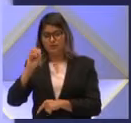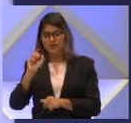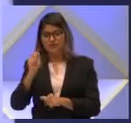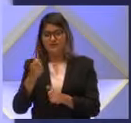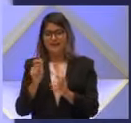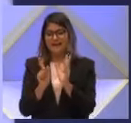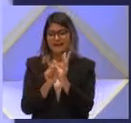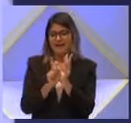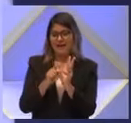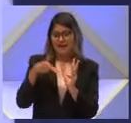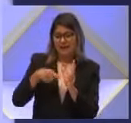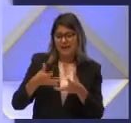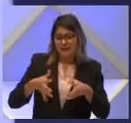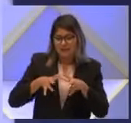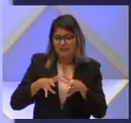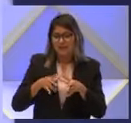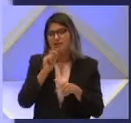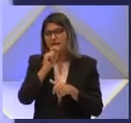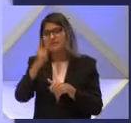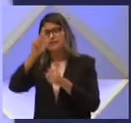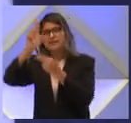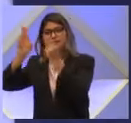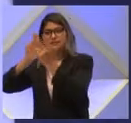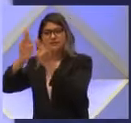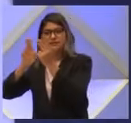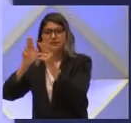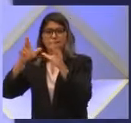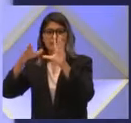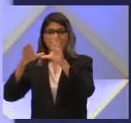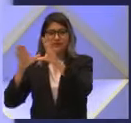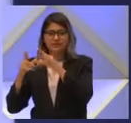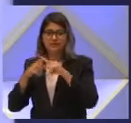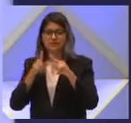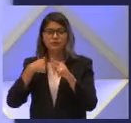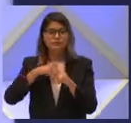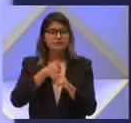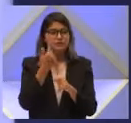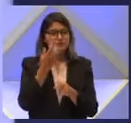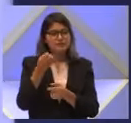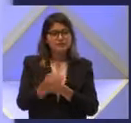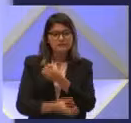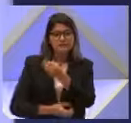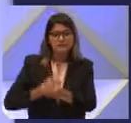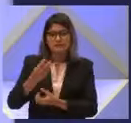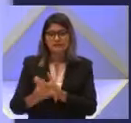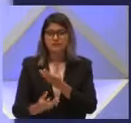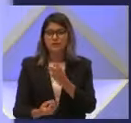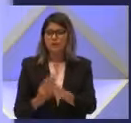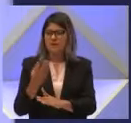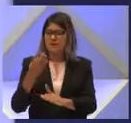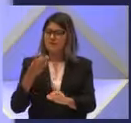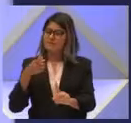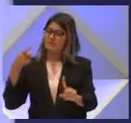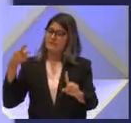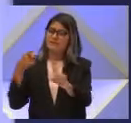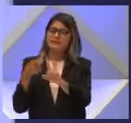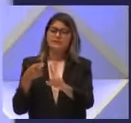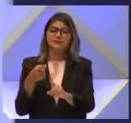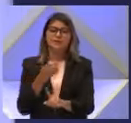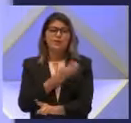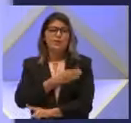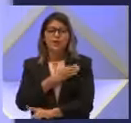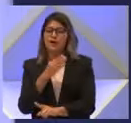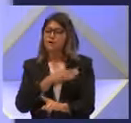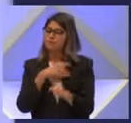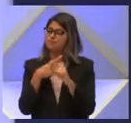estamos evolucionando para contribuir a este tan noble objetivo que naciones